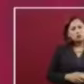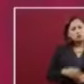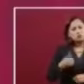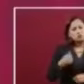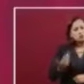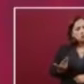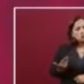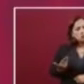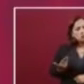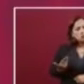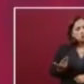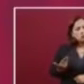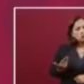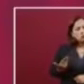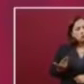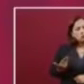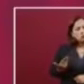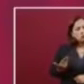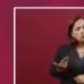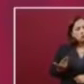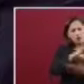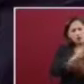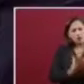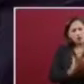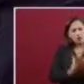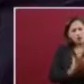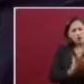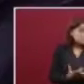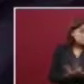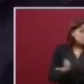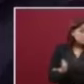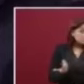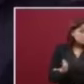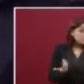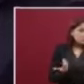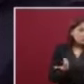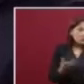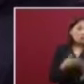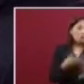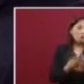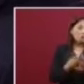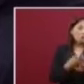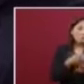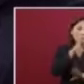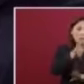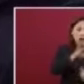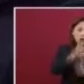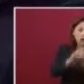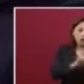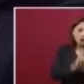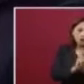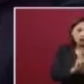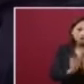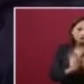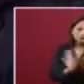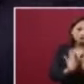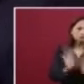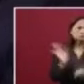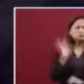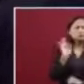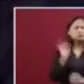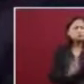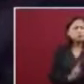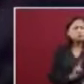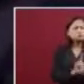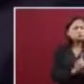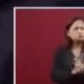honestamente, Jesús Martín, de no llegar a la solución el 10 de junio, pero creo que debe de estar más preocupado, y